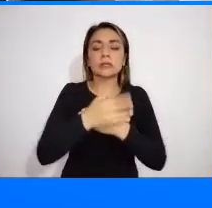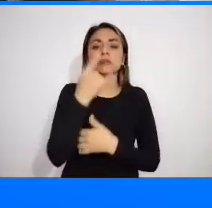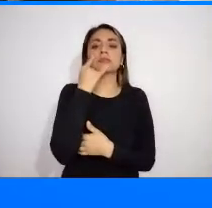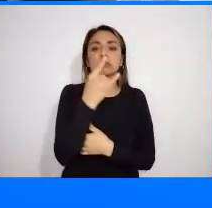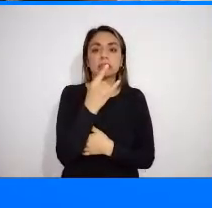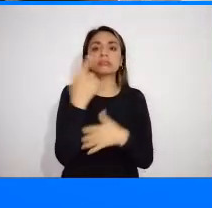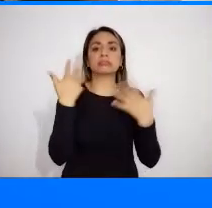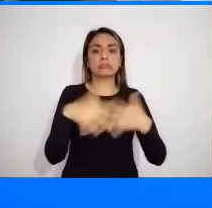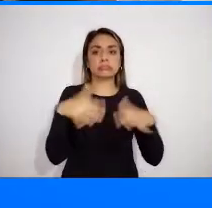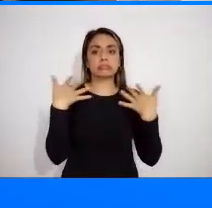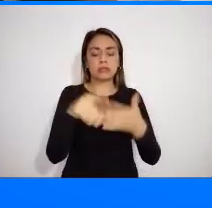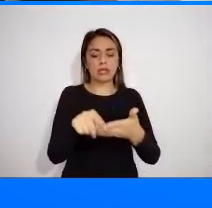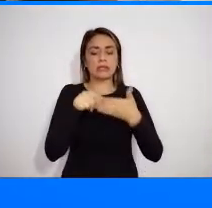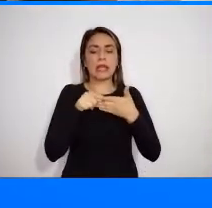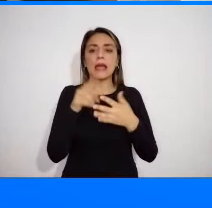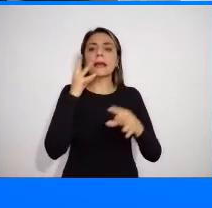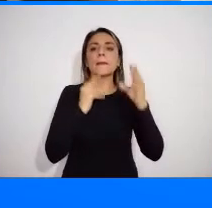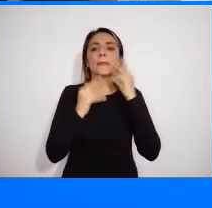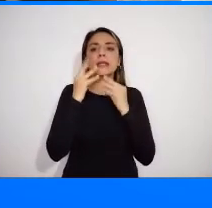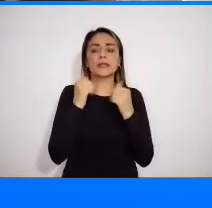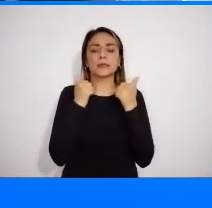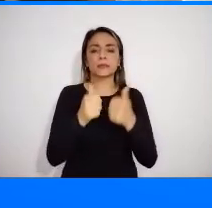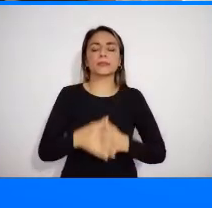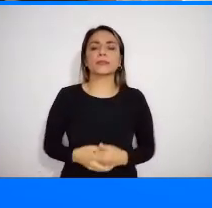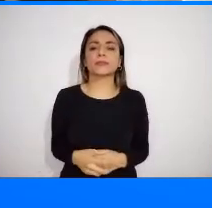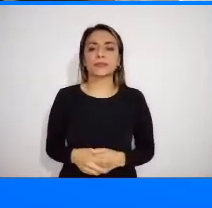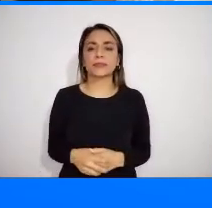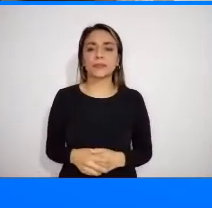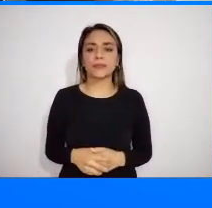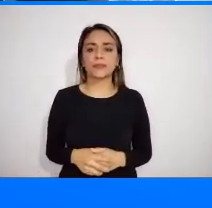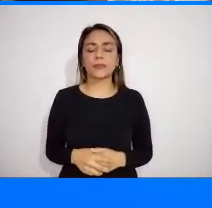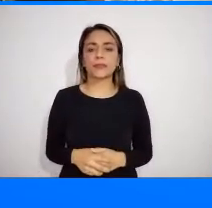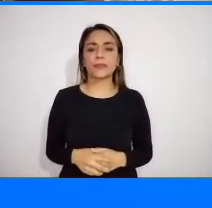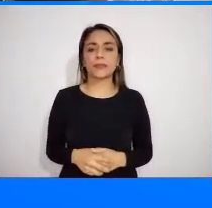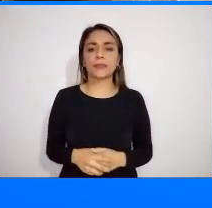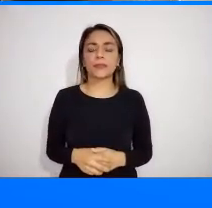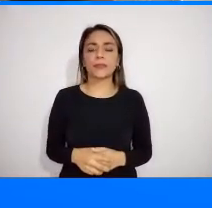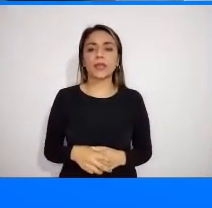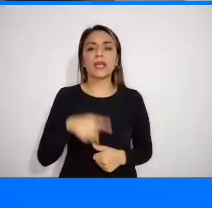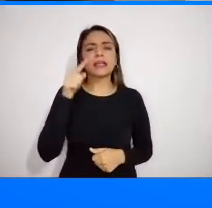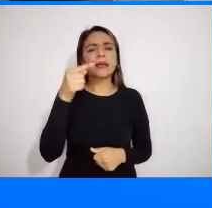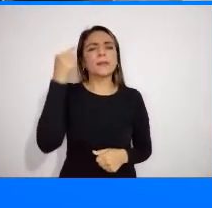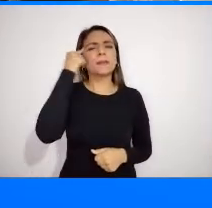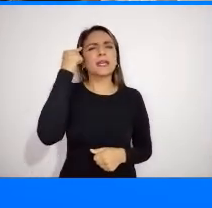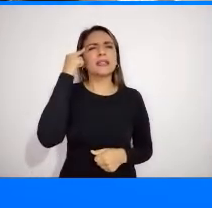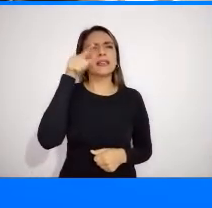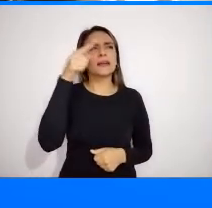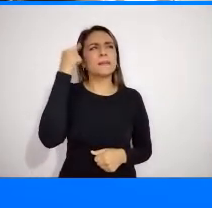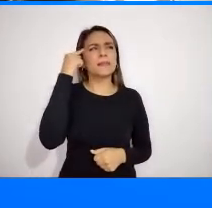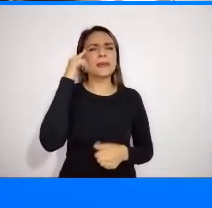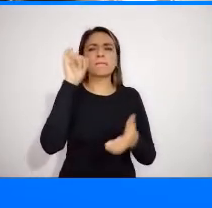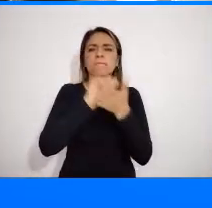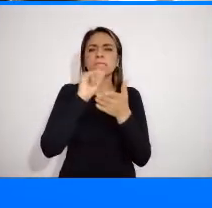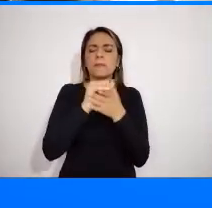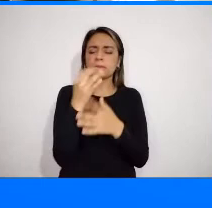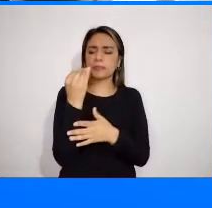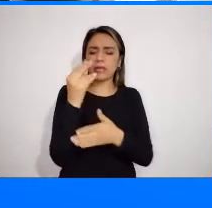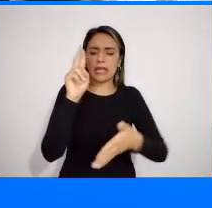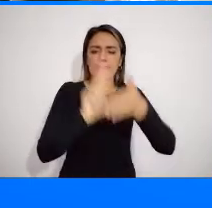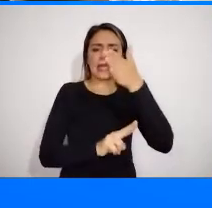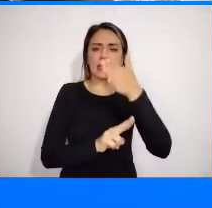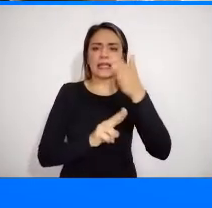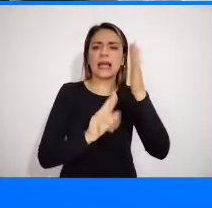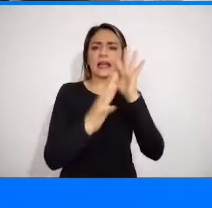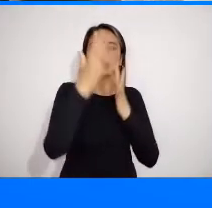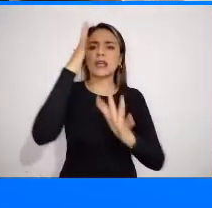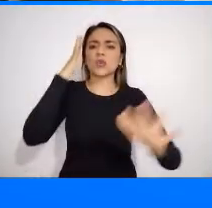y además genera una buena experiencia. Está este pensamiento que tu única huella en la